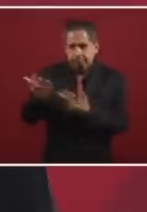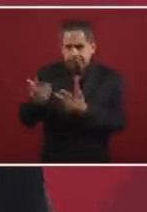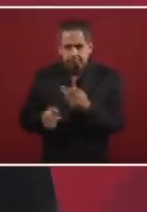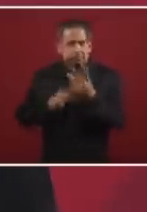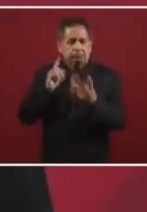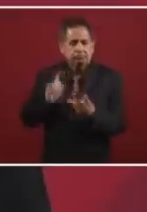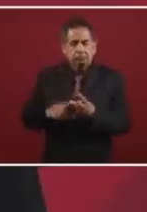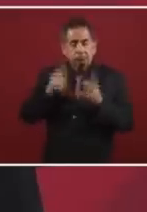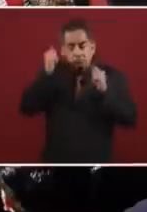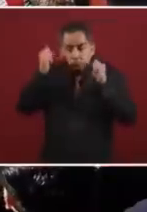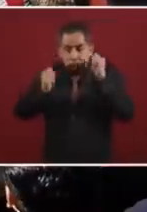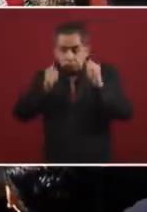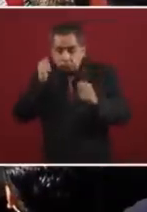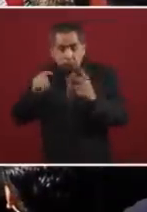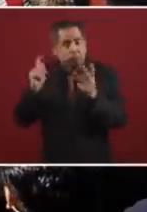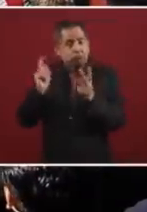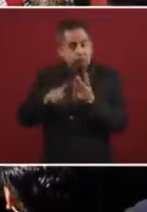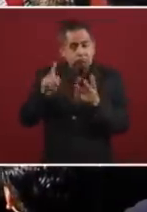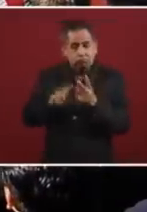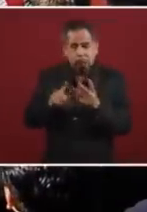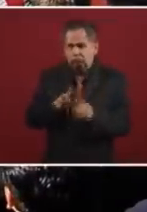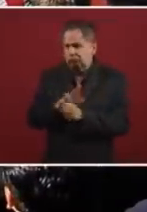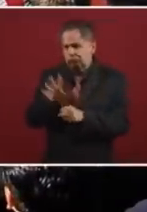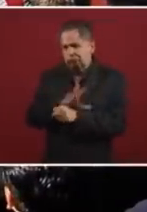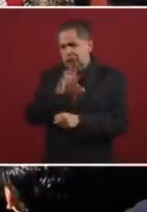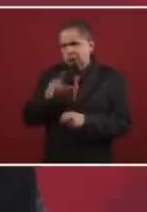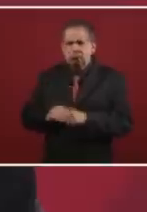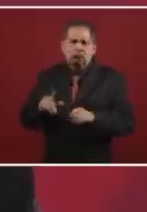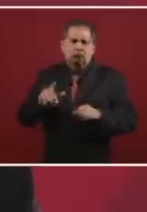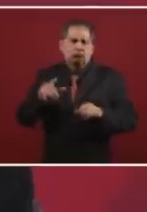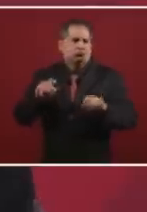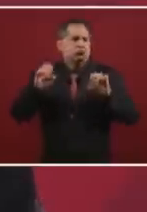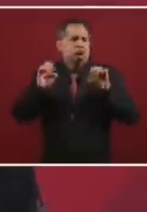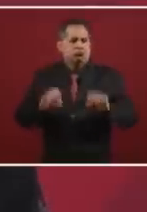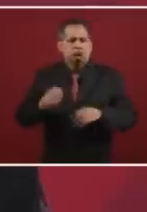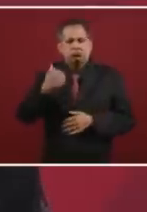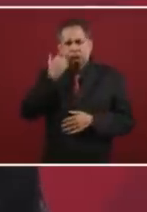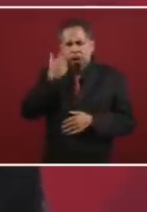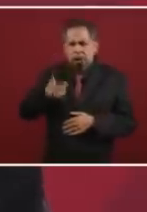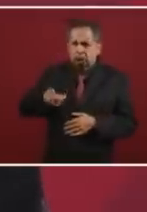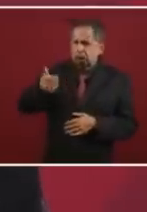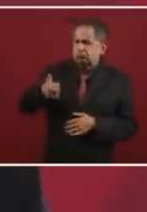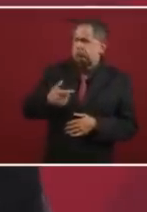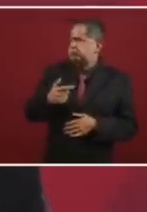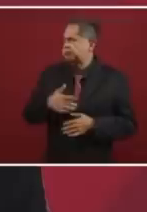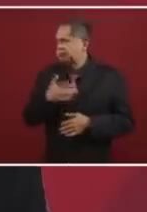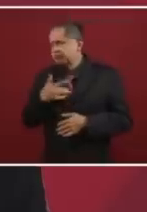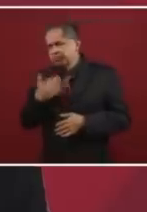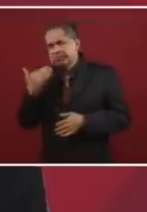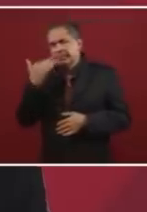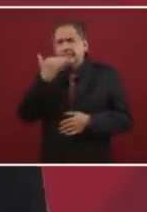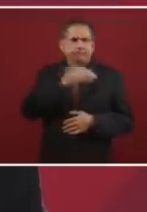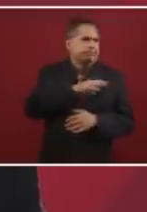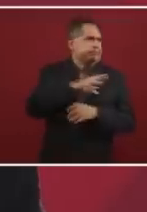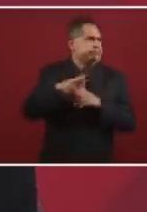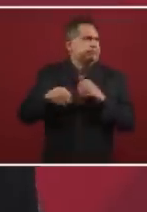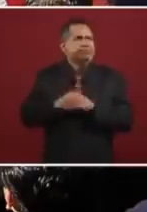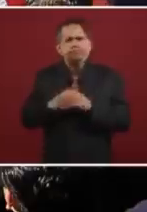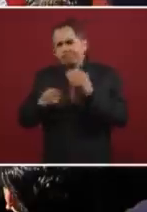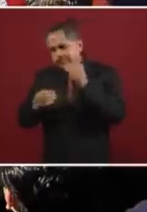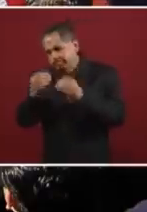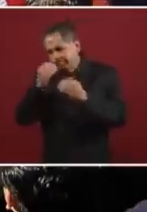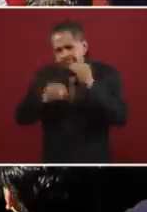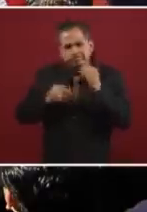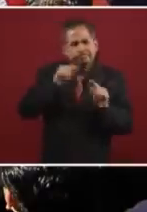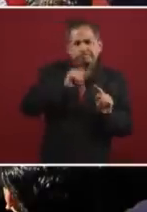tendrá también todos los lujos para el turista que pueda degustar la comida regional